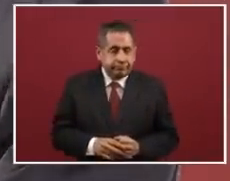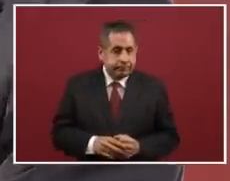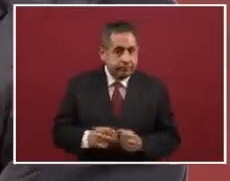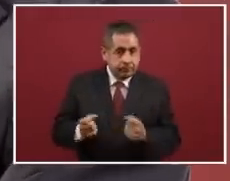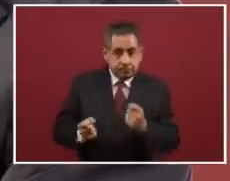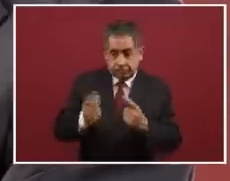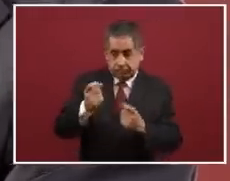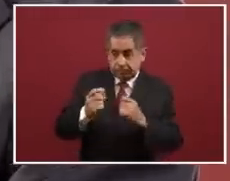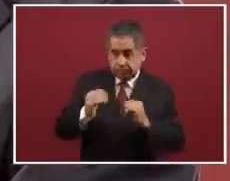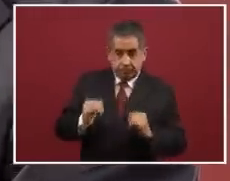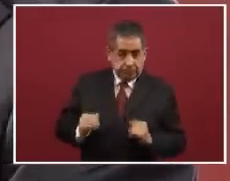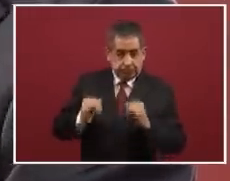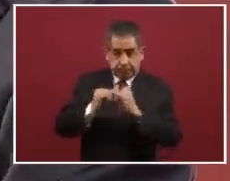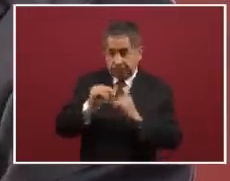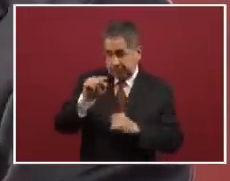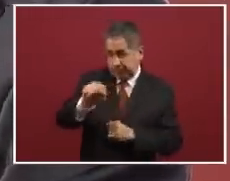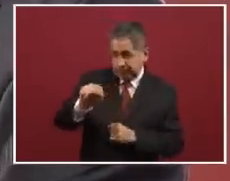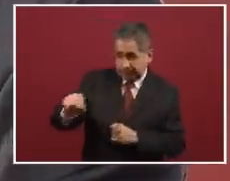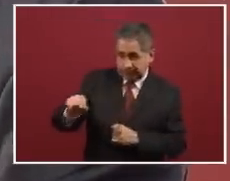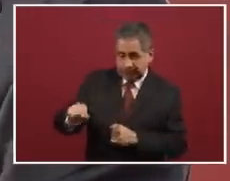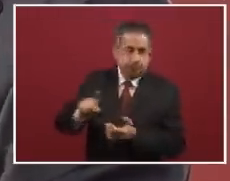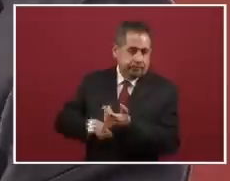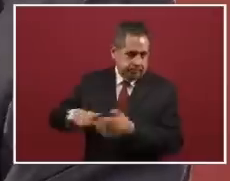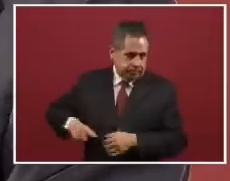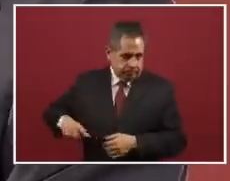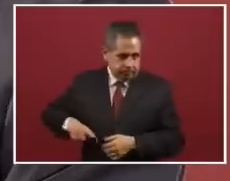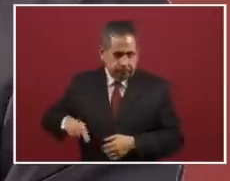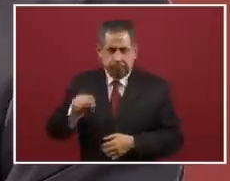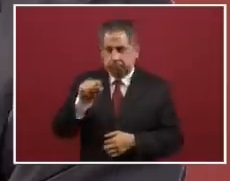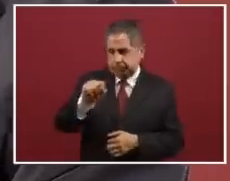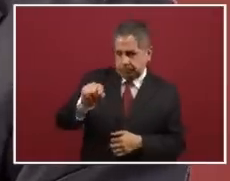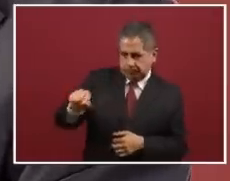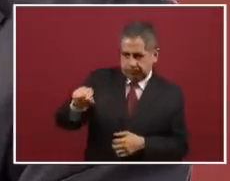instituciones del gobierno